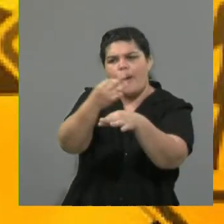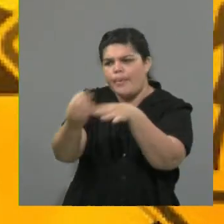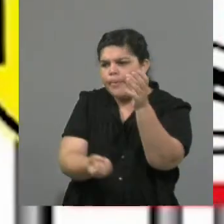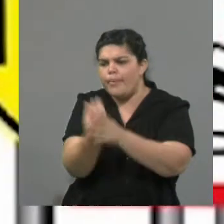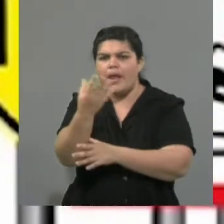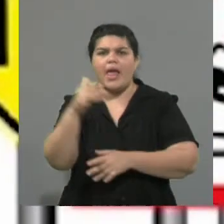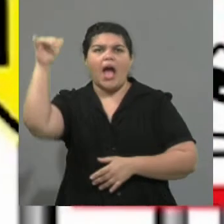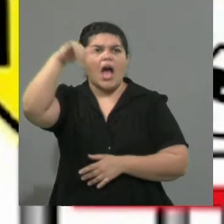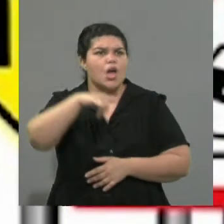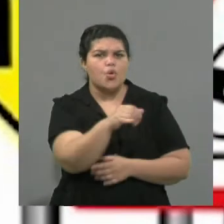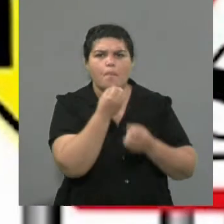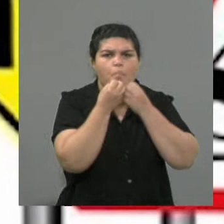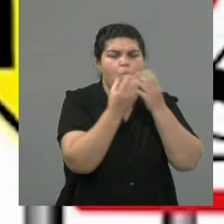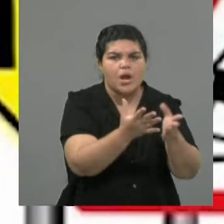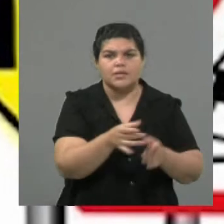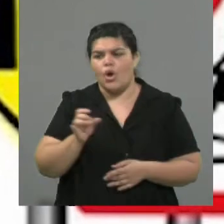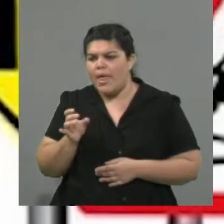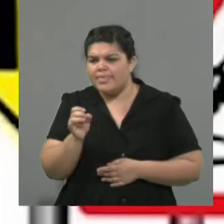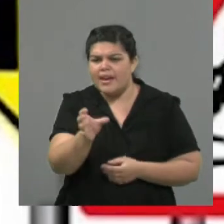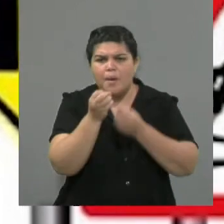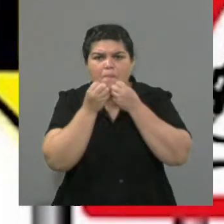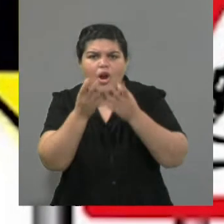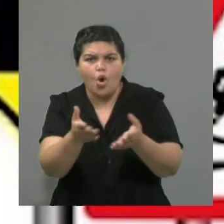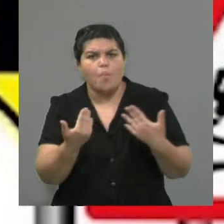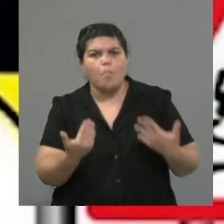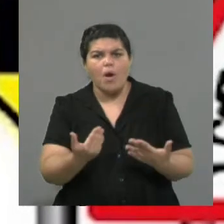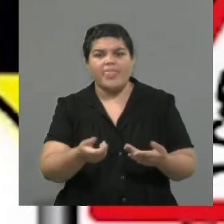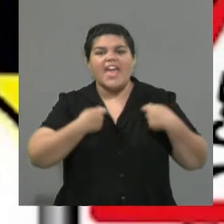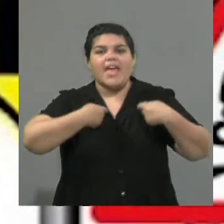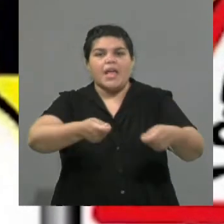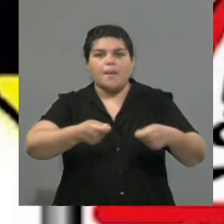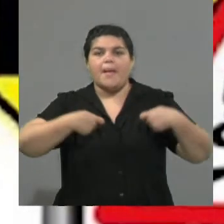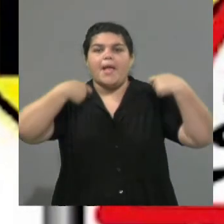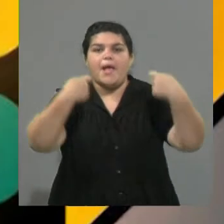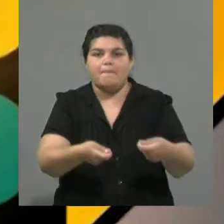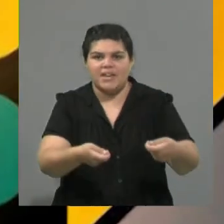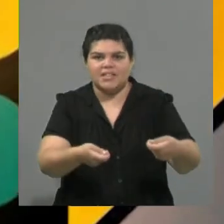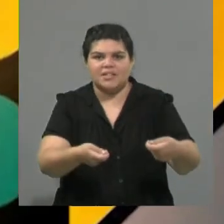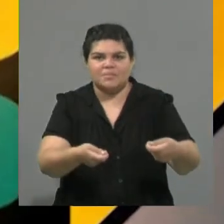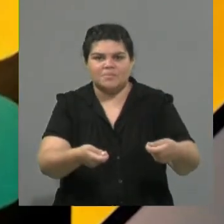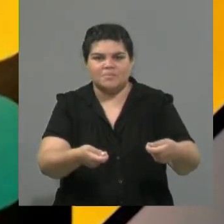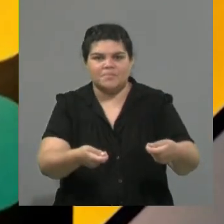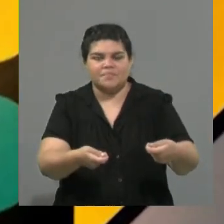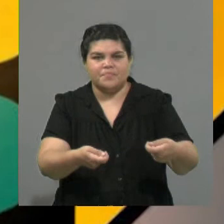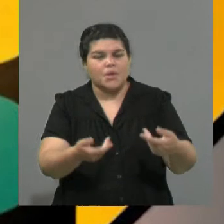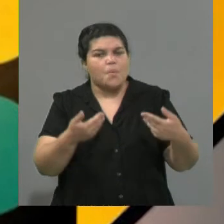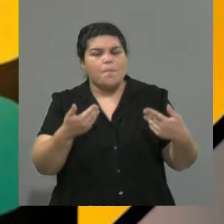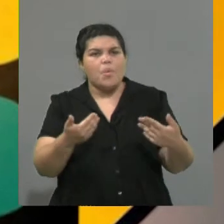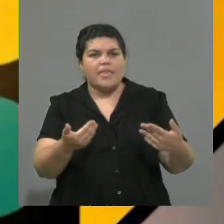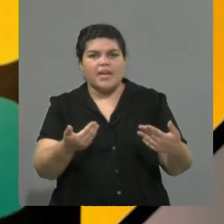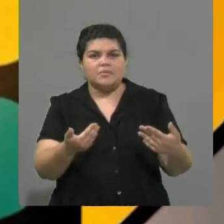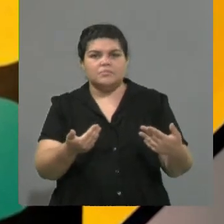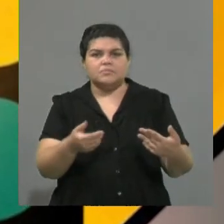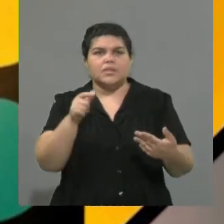tener mejores trenes, por darles una idea. Entonces, y tener más